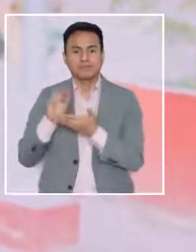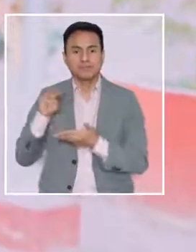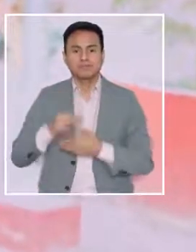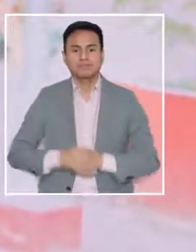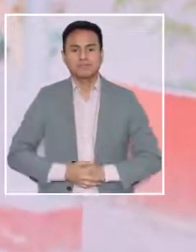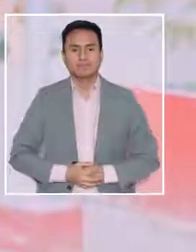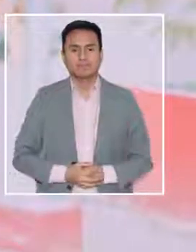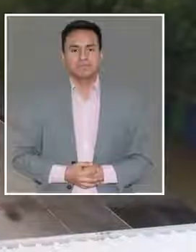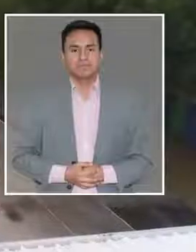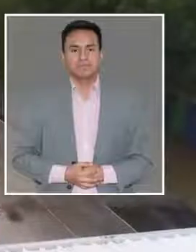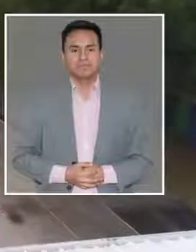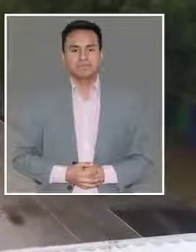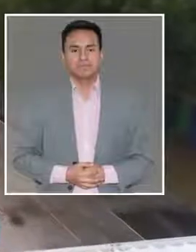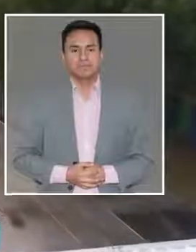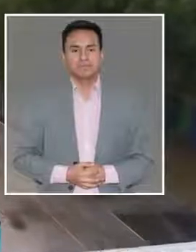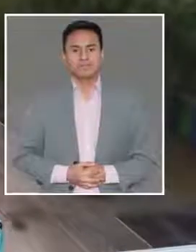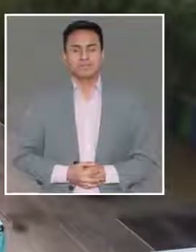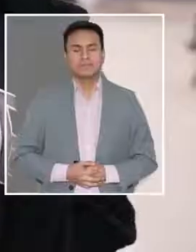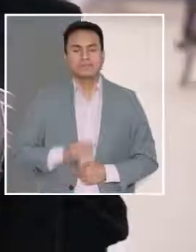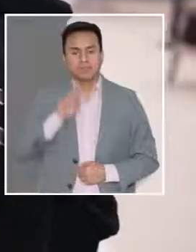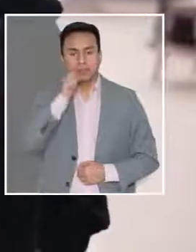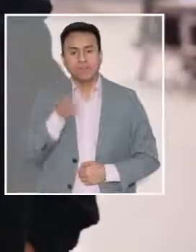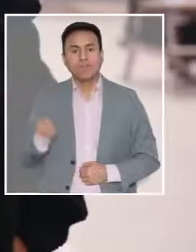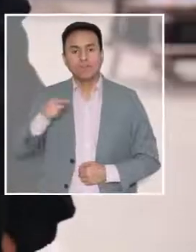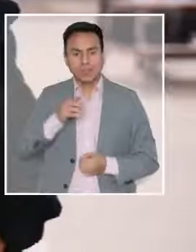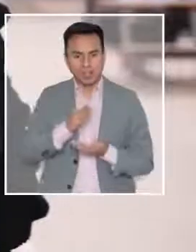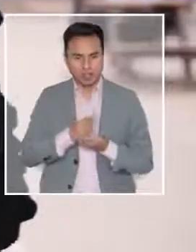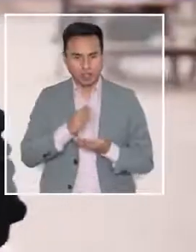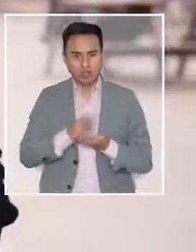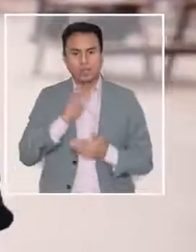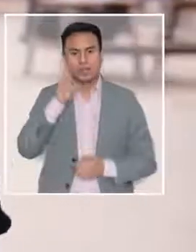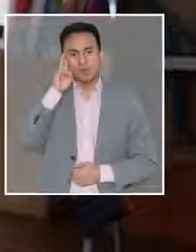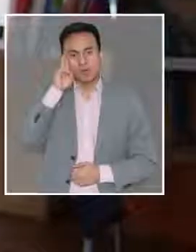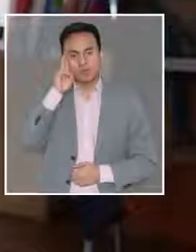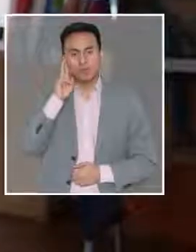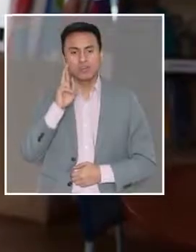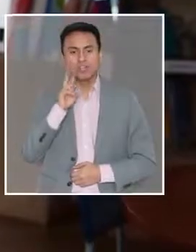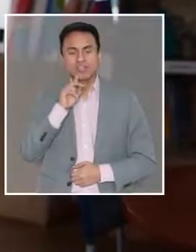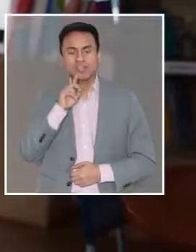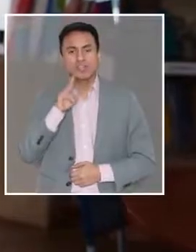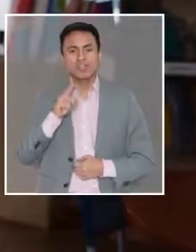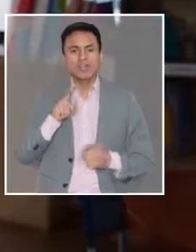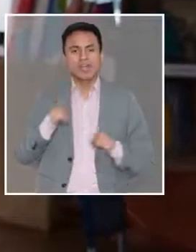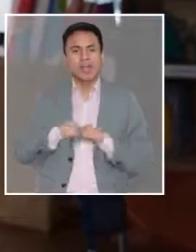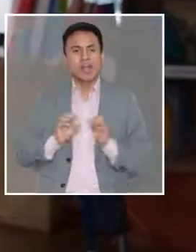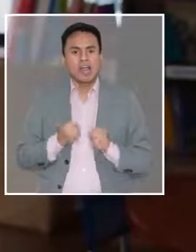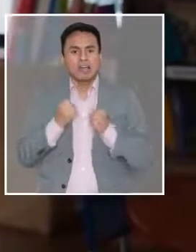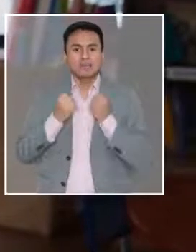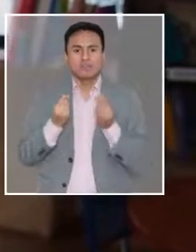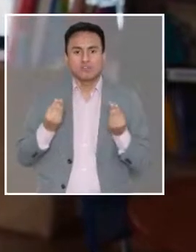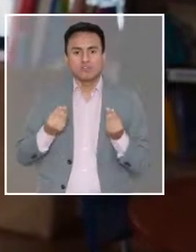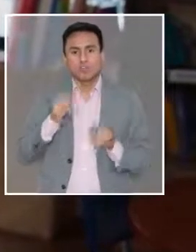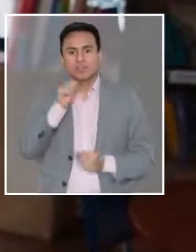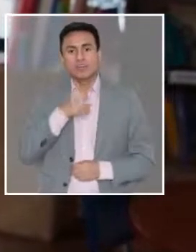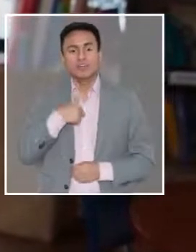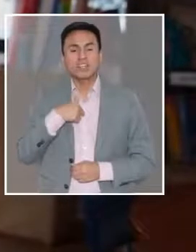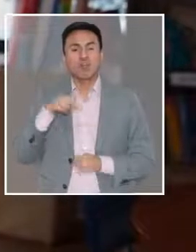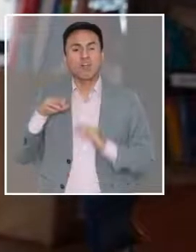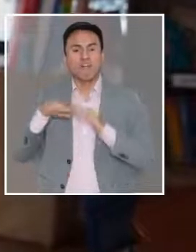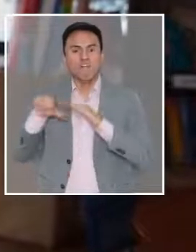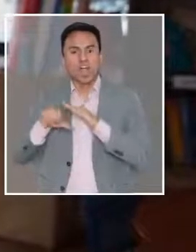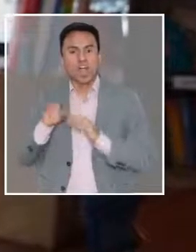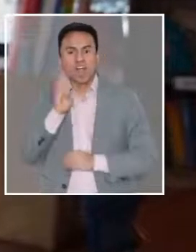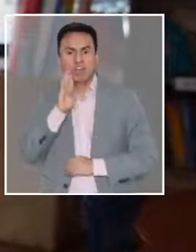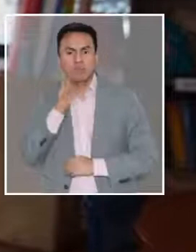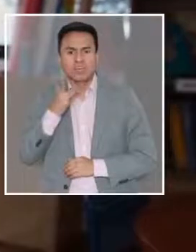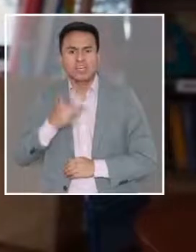por ayudarle a mi mamá. Lo que significó volver al colegio, me acuerdo que tenía tanta ansiedad en ese momento que yo a veces